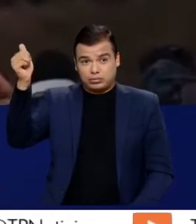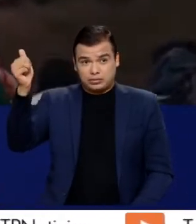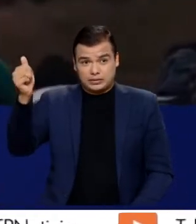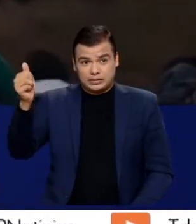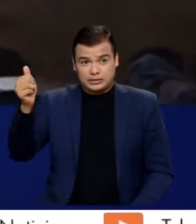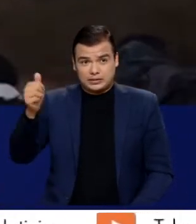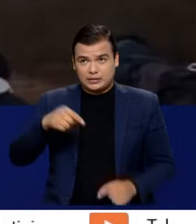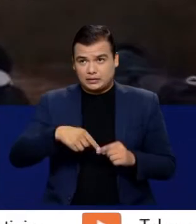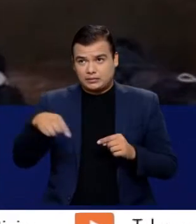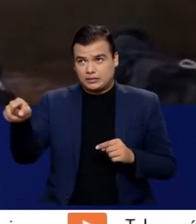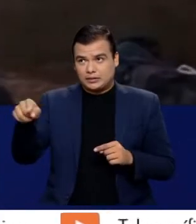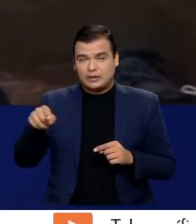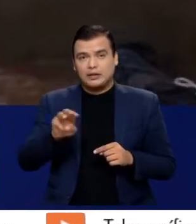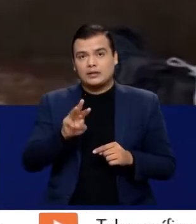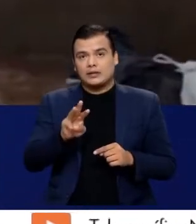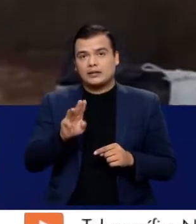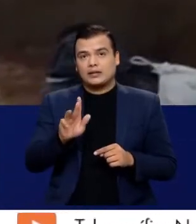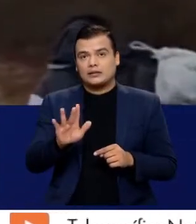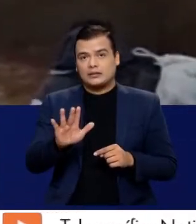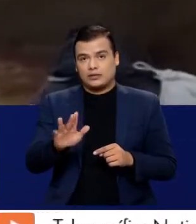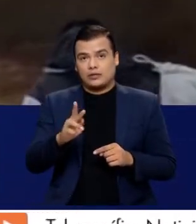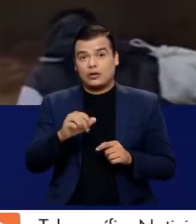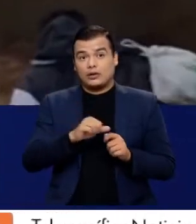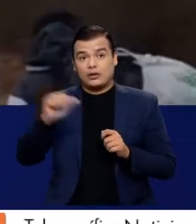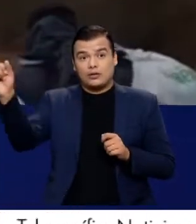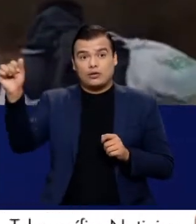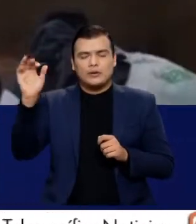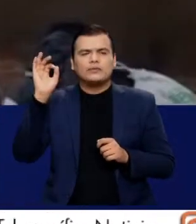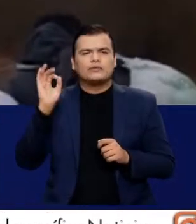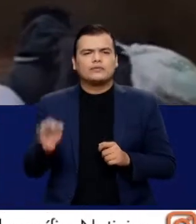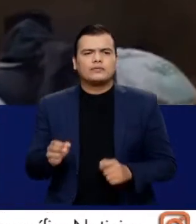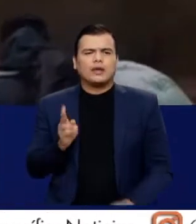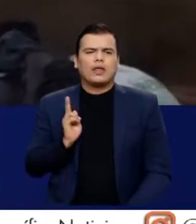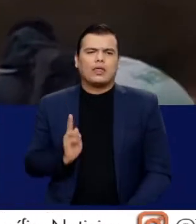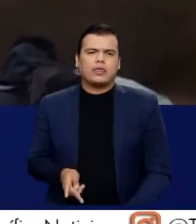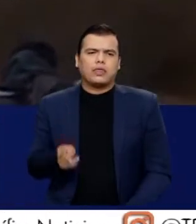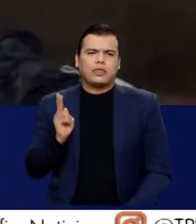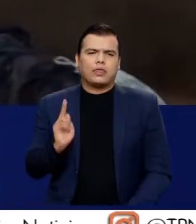a 35 kilómetros caminando de los cuales